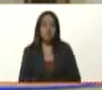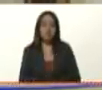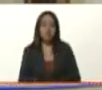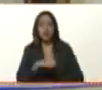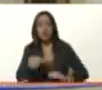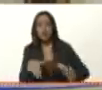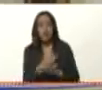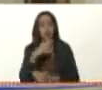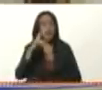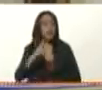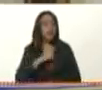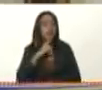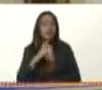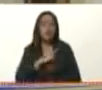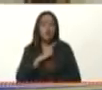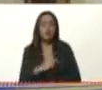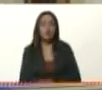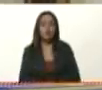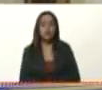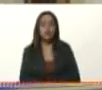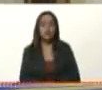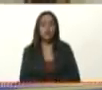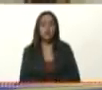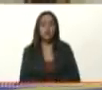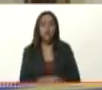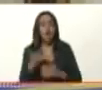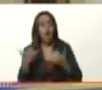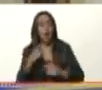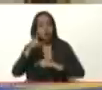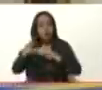las religiones. Ahora viene la Semana Santa,